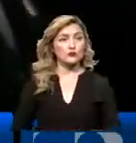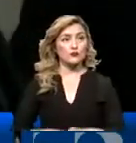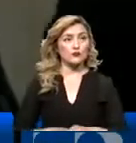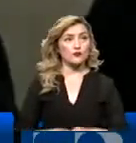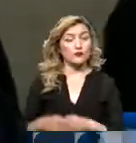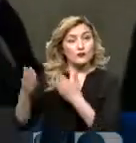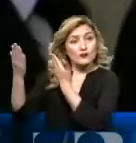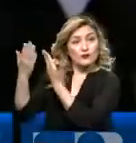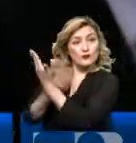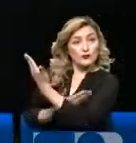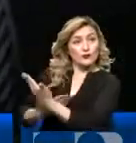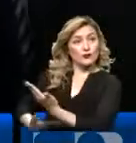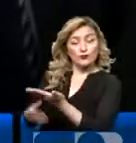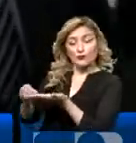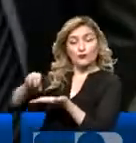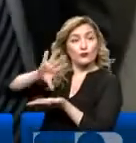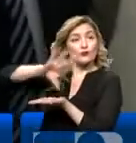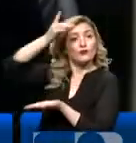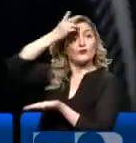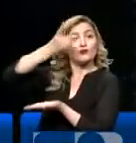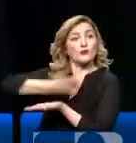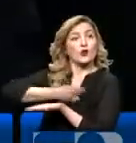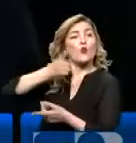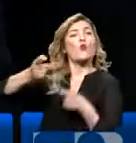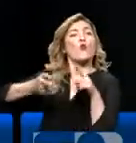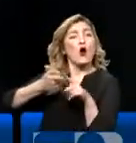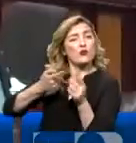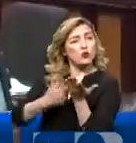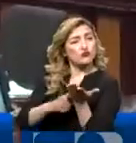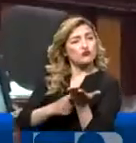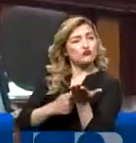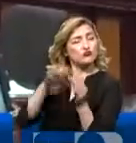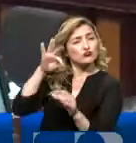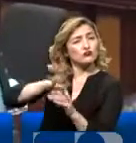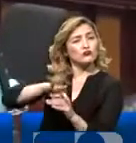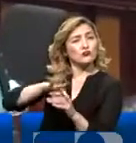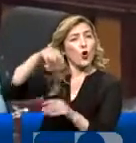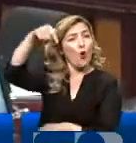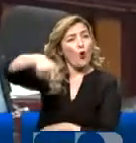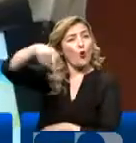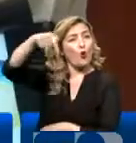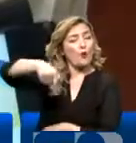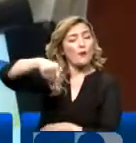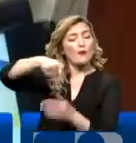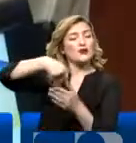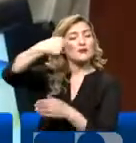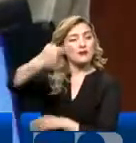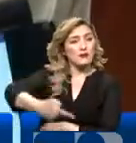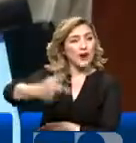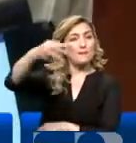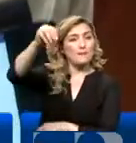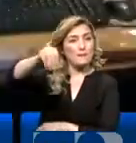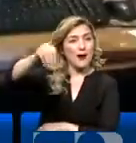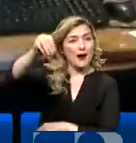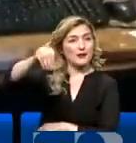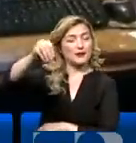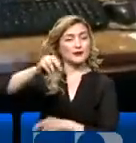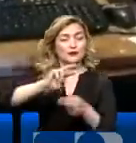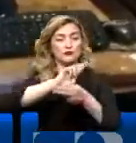El presidente del Legislativo decidió que sea este martes el día para someter a votación las reformas al Código Integral